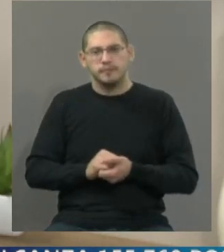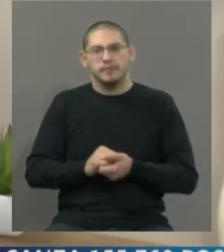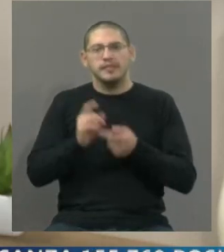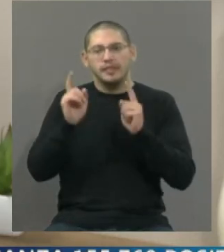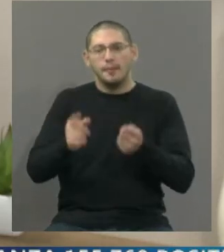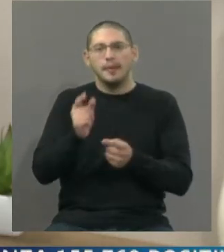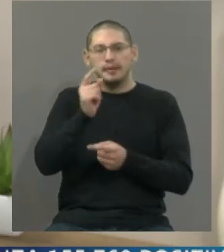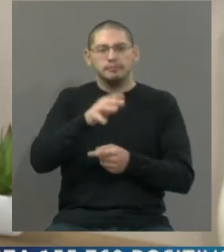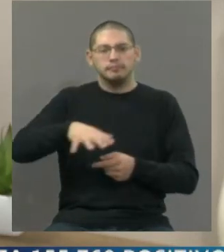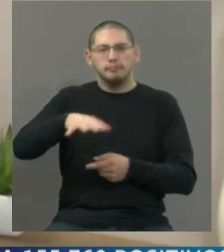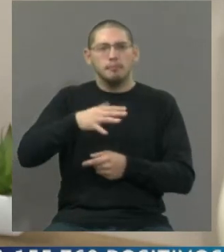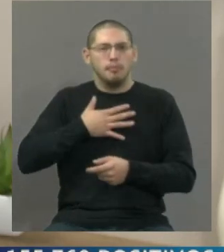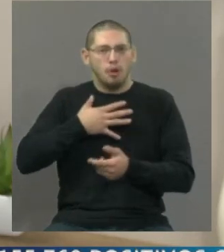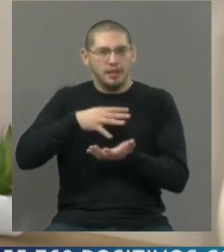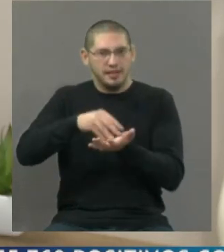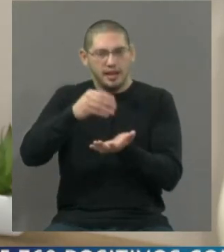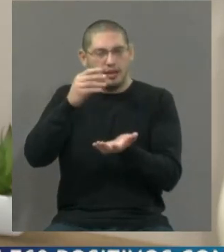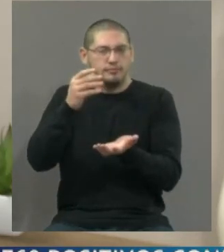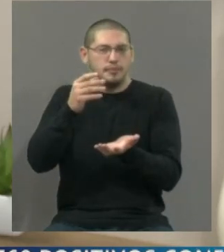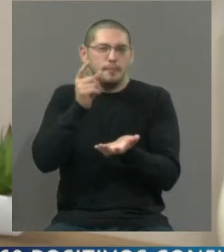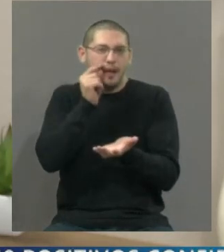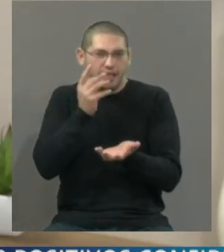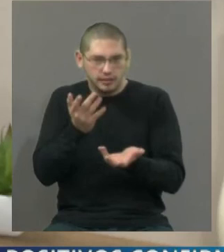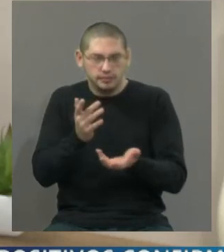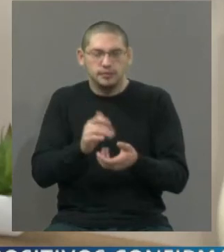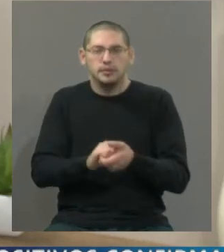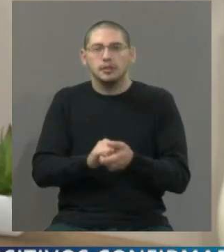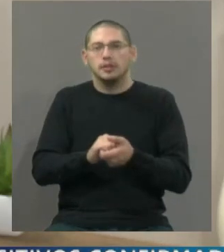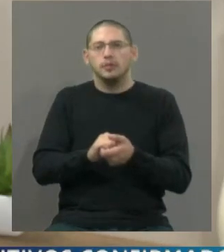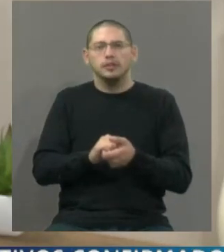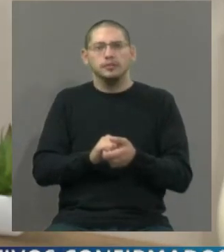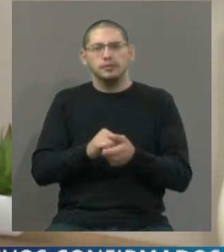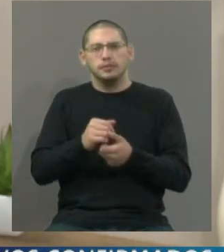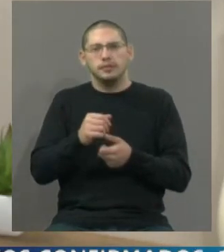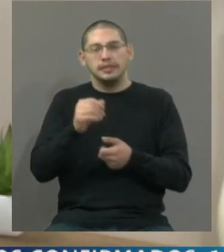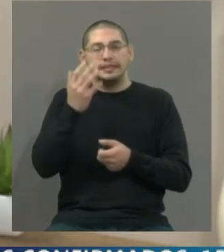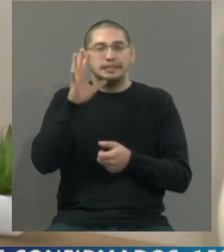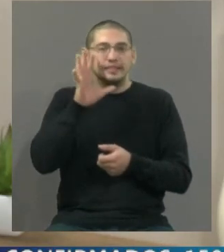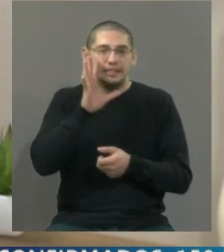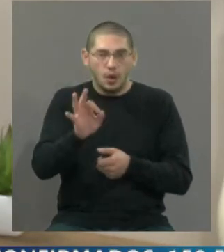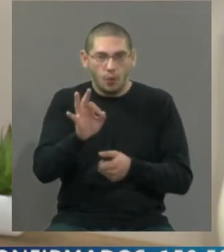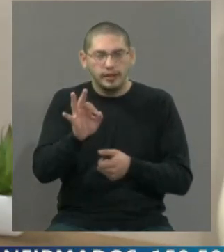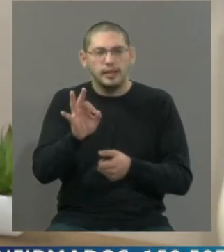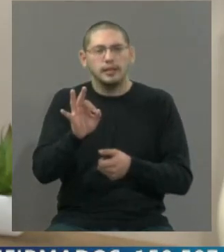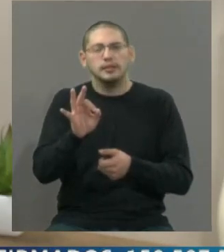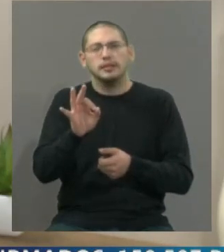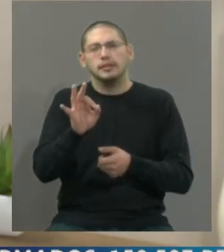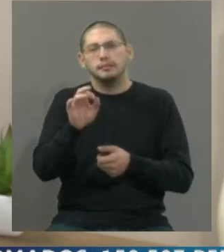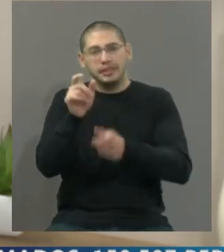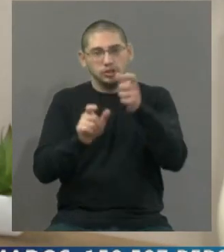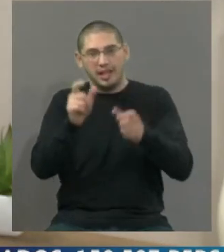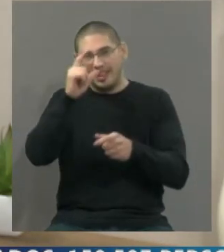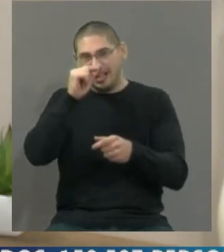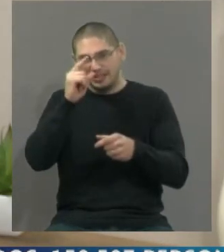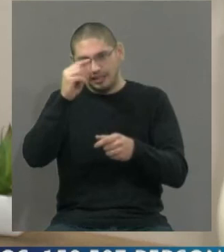tierra. Unos 50 productores agrícolas y ganaderos de las Heras van a ser distinguidos como padres destacados y están enmarcados